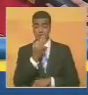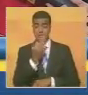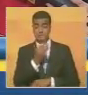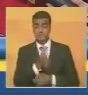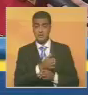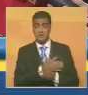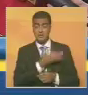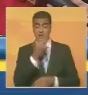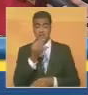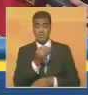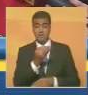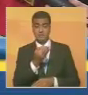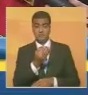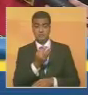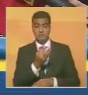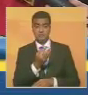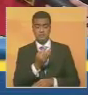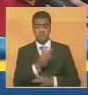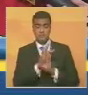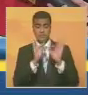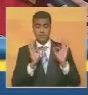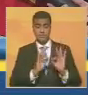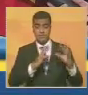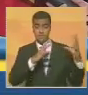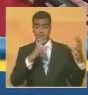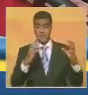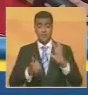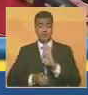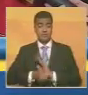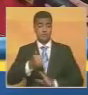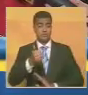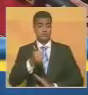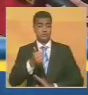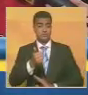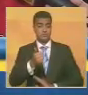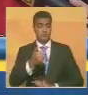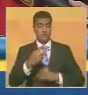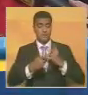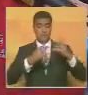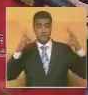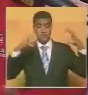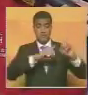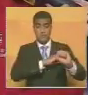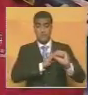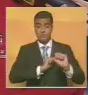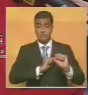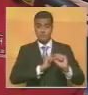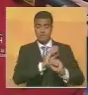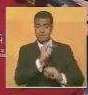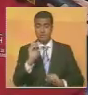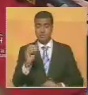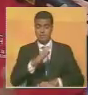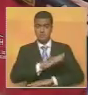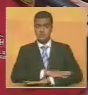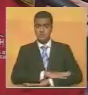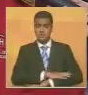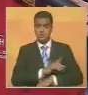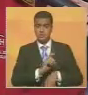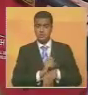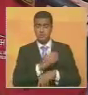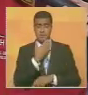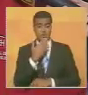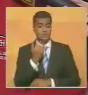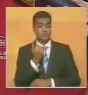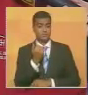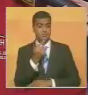luego en horas de la tarde tenemos formaciones de nubes de gran desarrollo vertical que producen lluvias más fuertes. El oriente del país se comporta el tiempo un poco mejor,